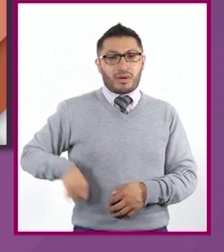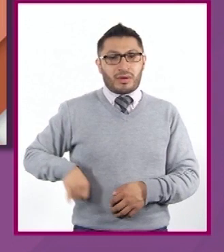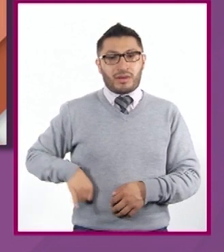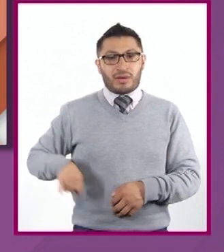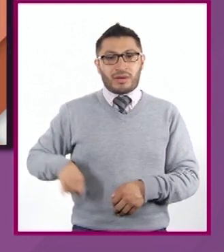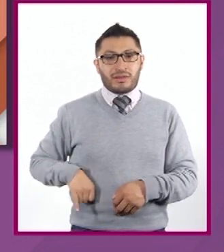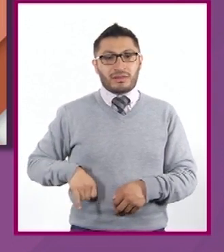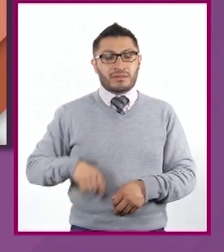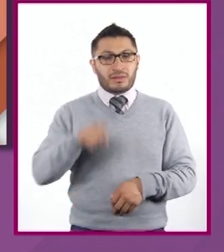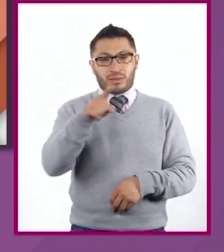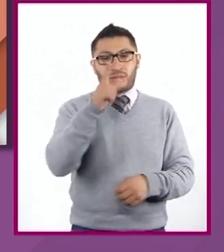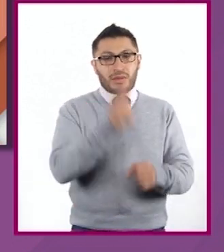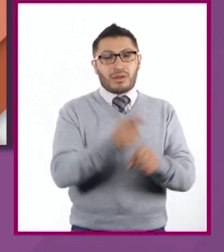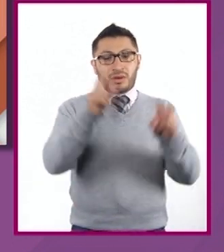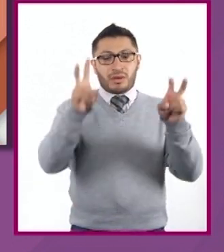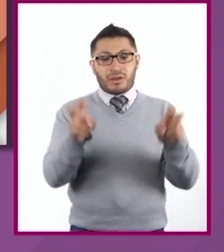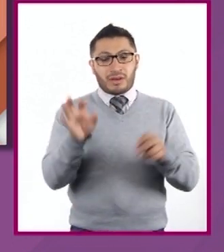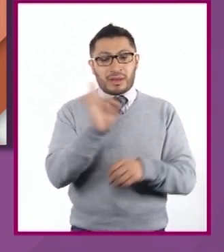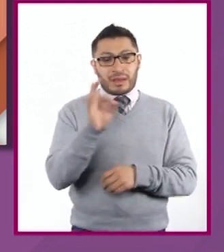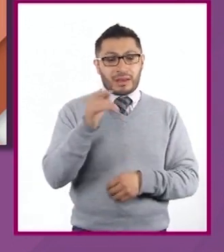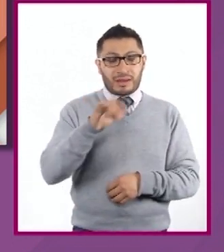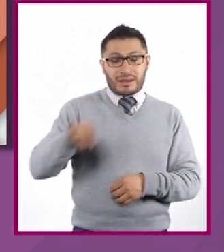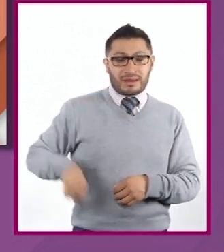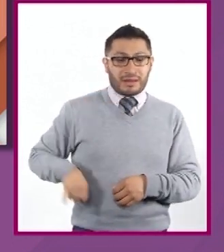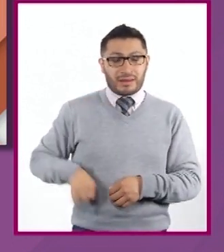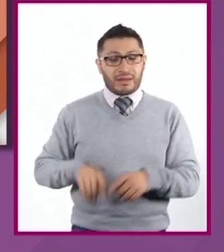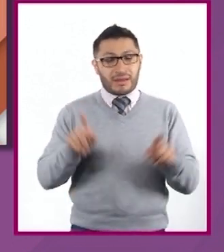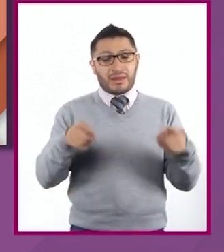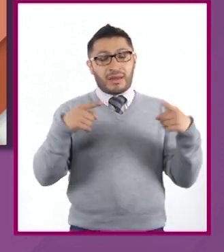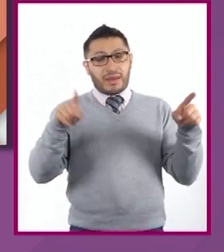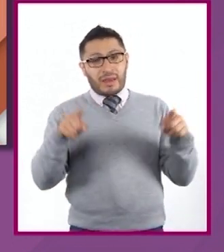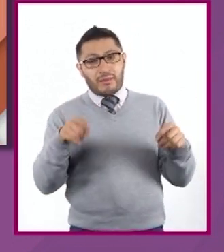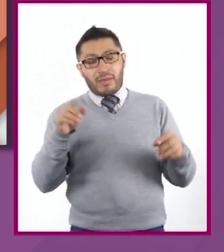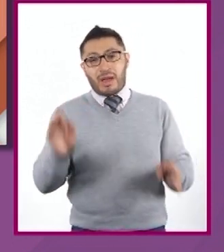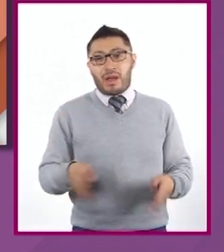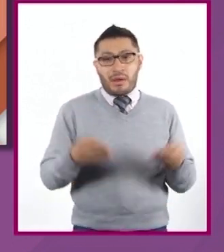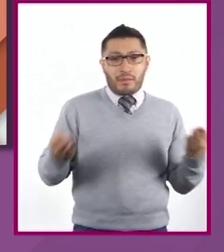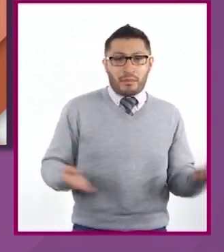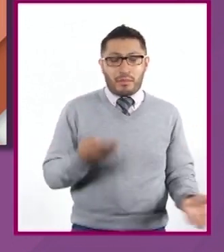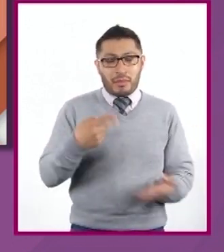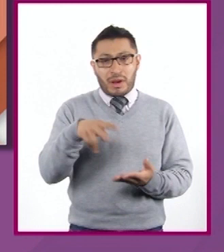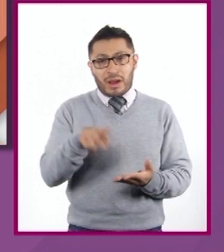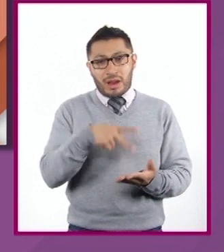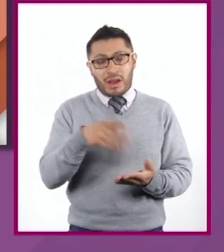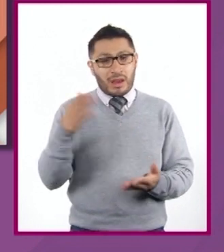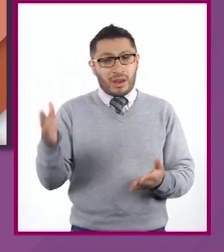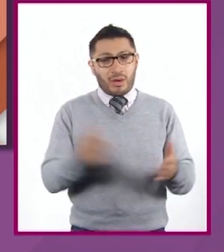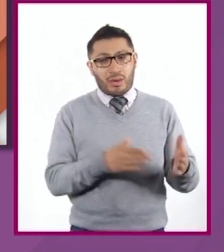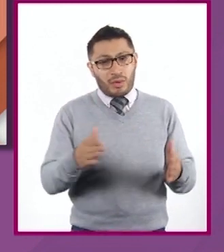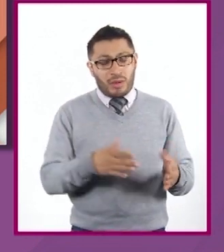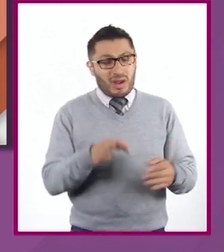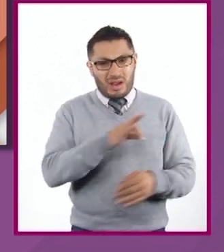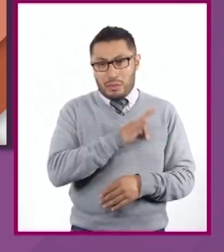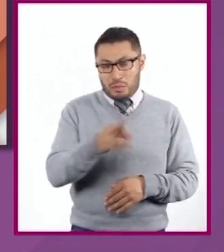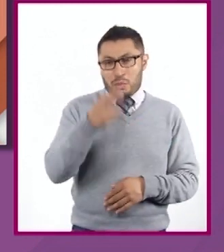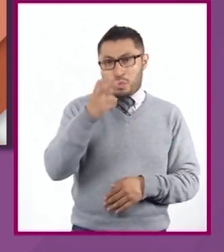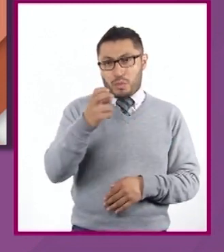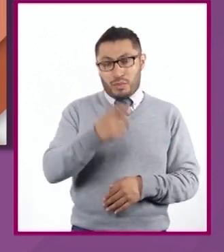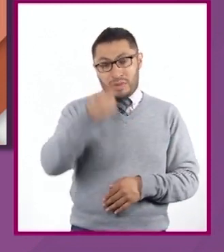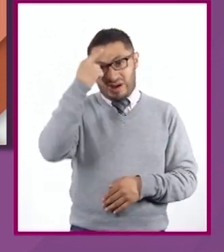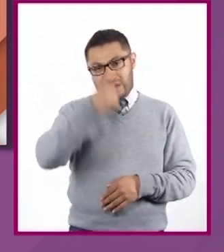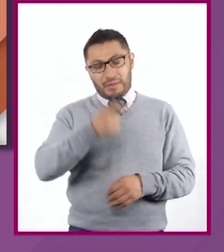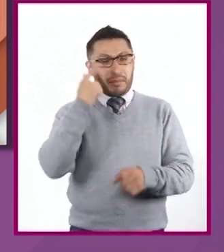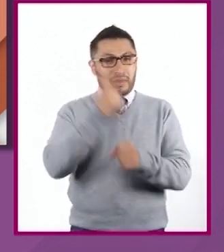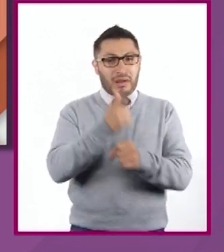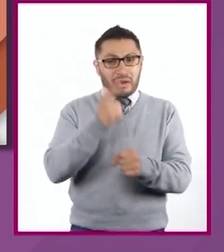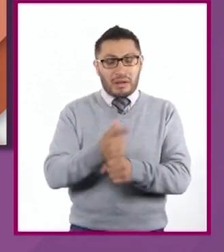una temática. Si les interesa la música, la danza, la cocina, pueden basarse en ello para